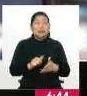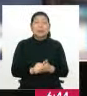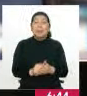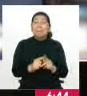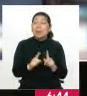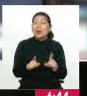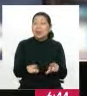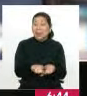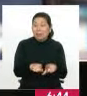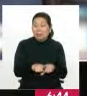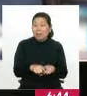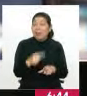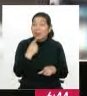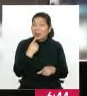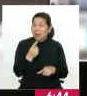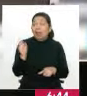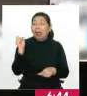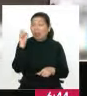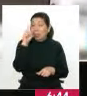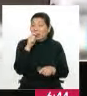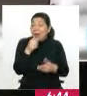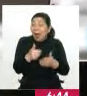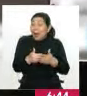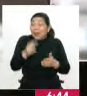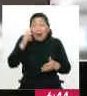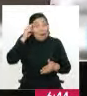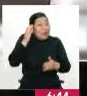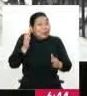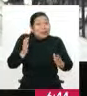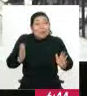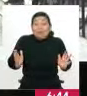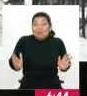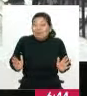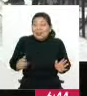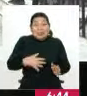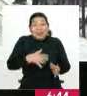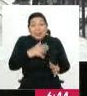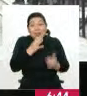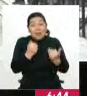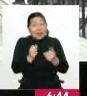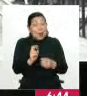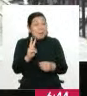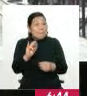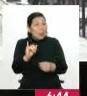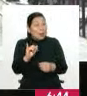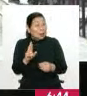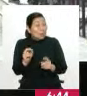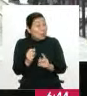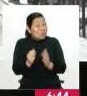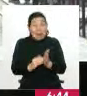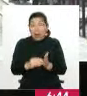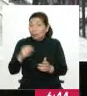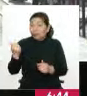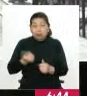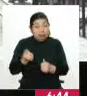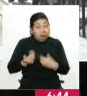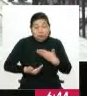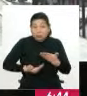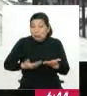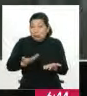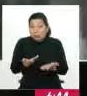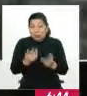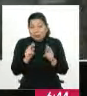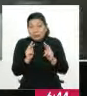Exacto, pero también hay que mencionar que es muy difícil predecir el futuro. En este momento sabemos que este virus tiene una mutación muy rápida, así que yo creo que